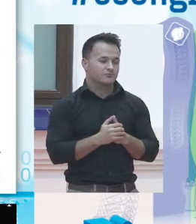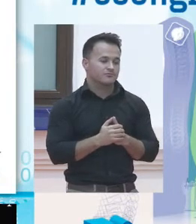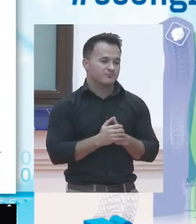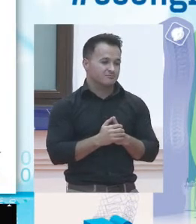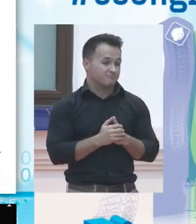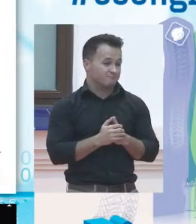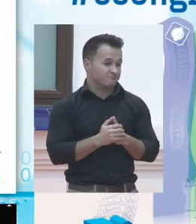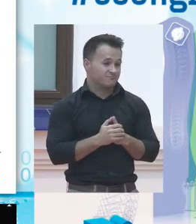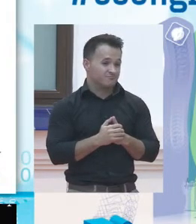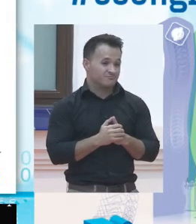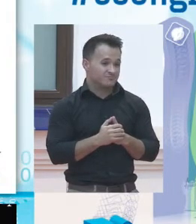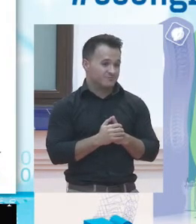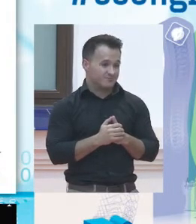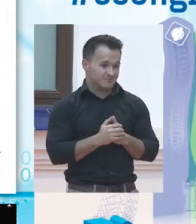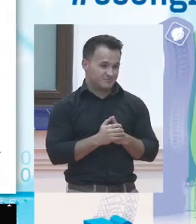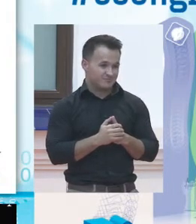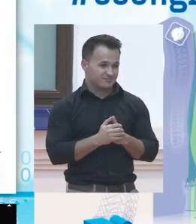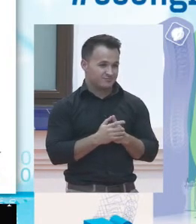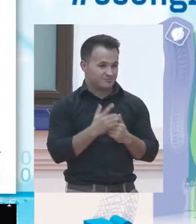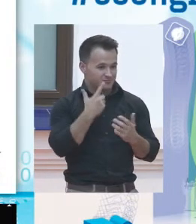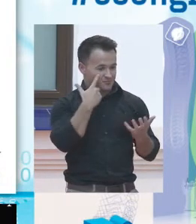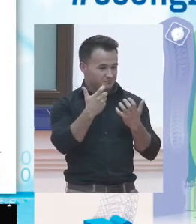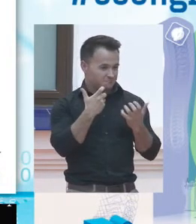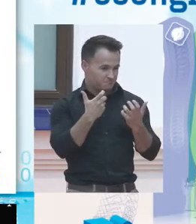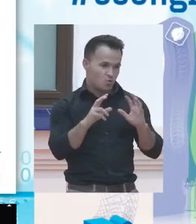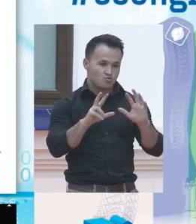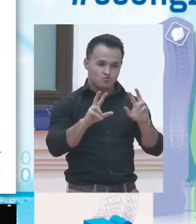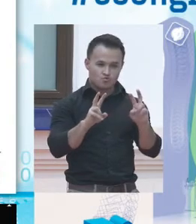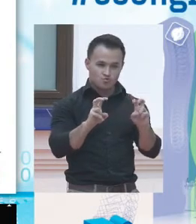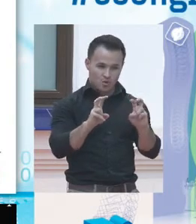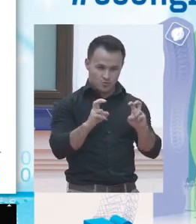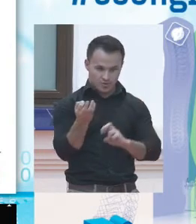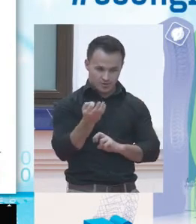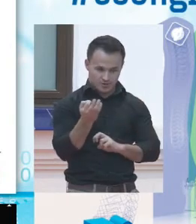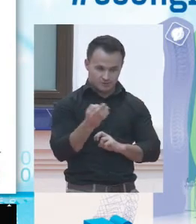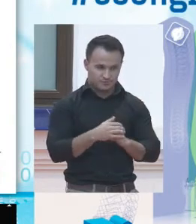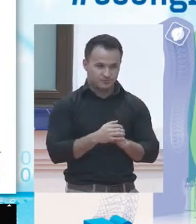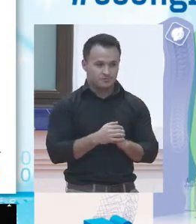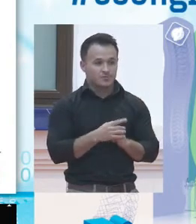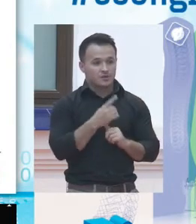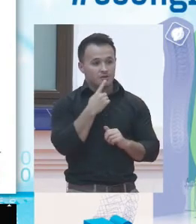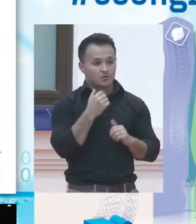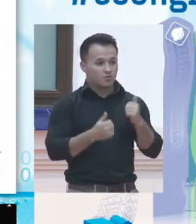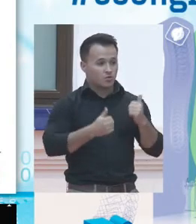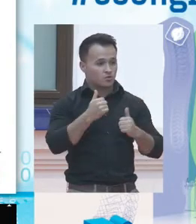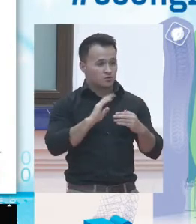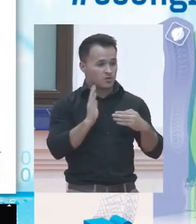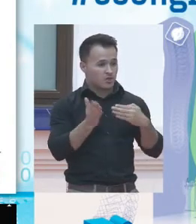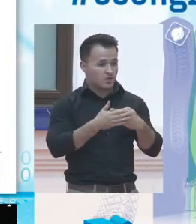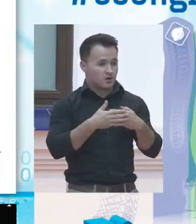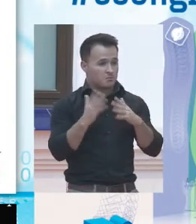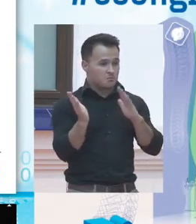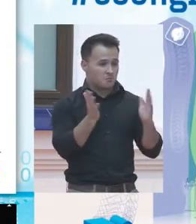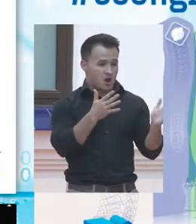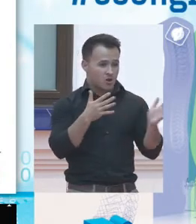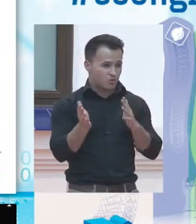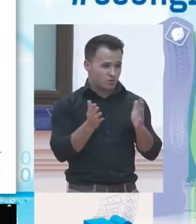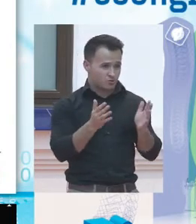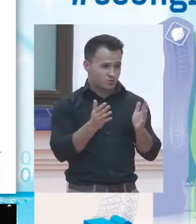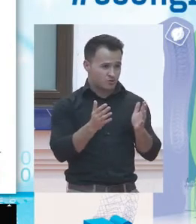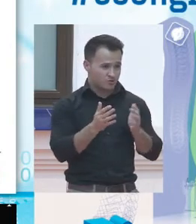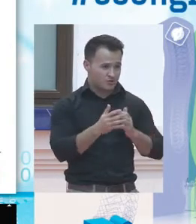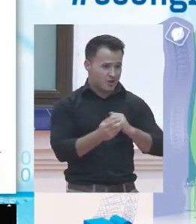Unión Europea y tienen que crear puestos de trabajo. Y decían que el concurso público cerraba en agosto, pero lo han extendido, lo han